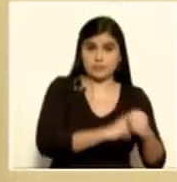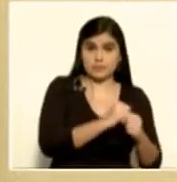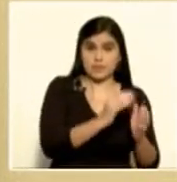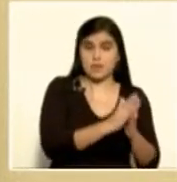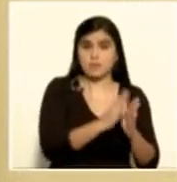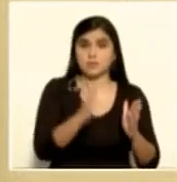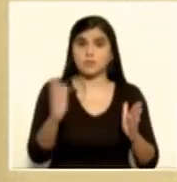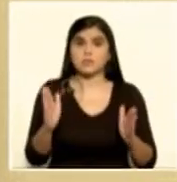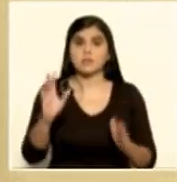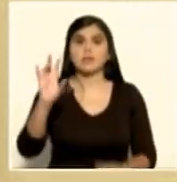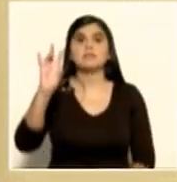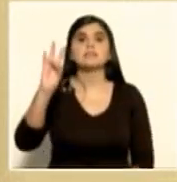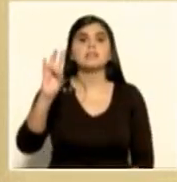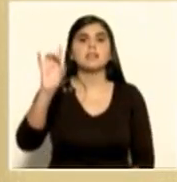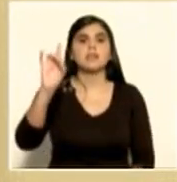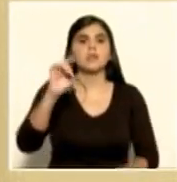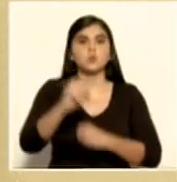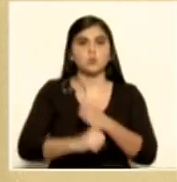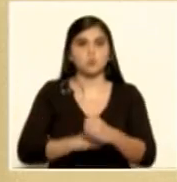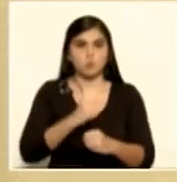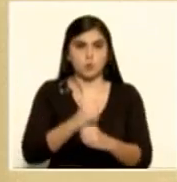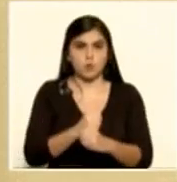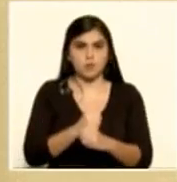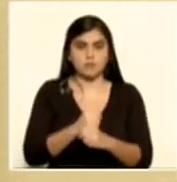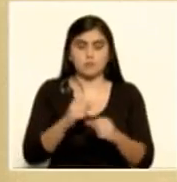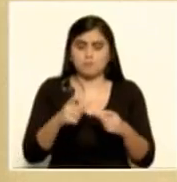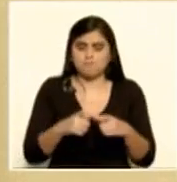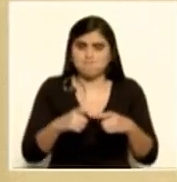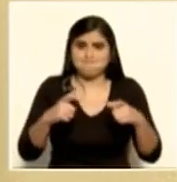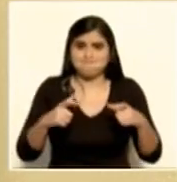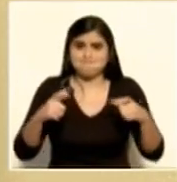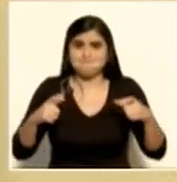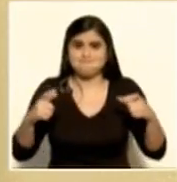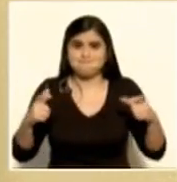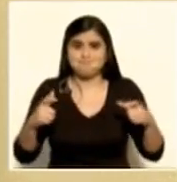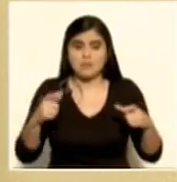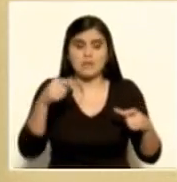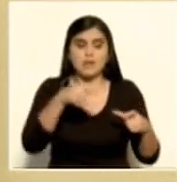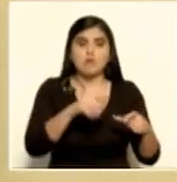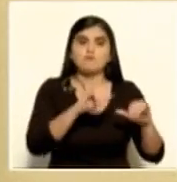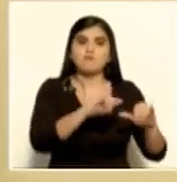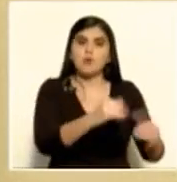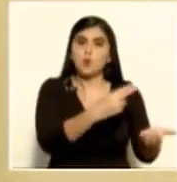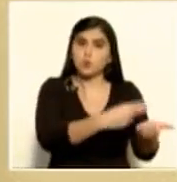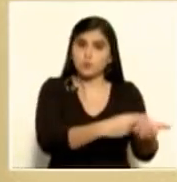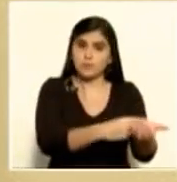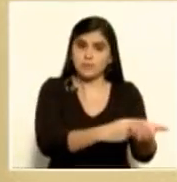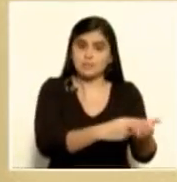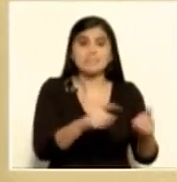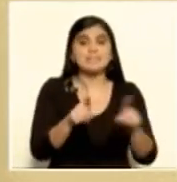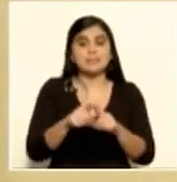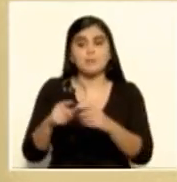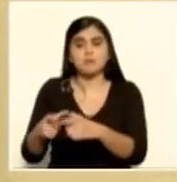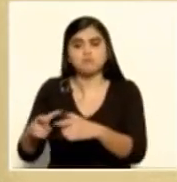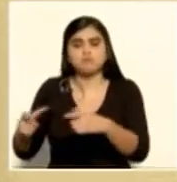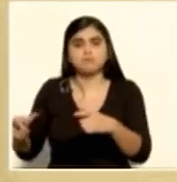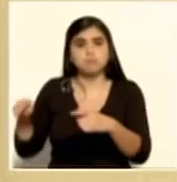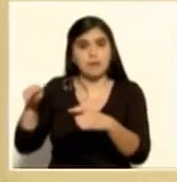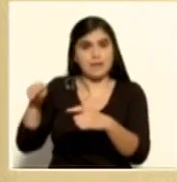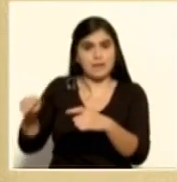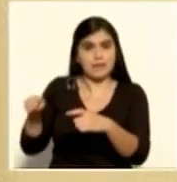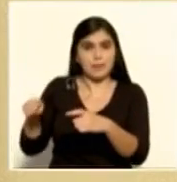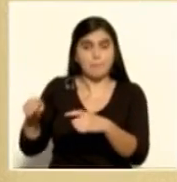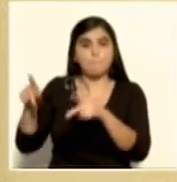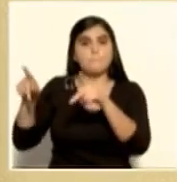los 78 años. Seguimos en aumento en registro de hospitalizados y también en aumento en registro